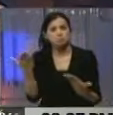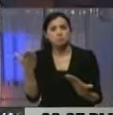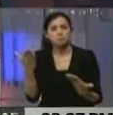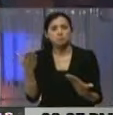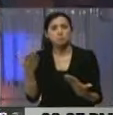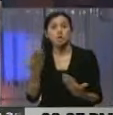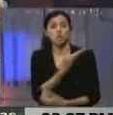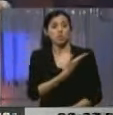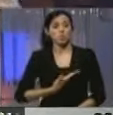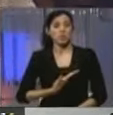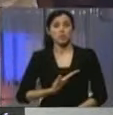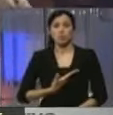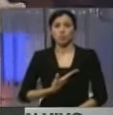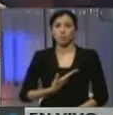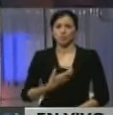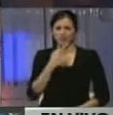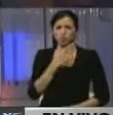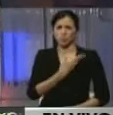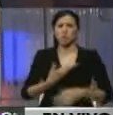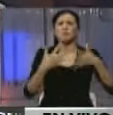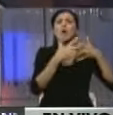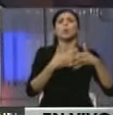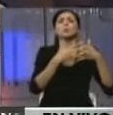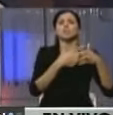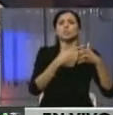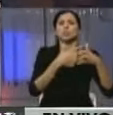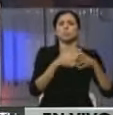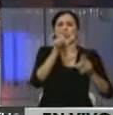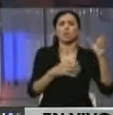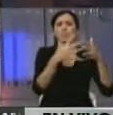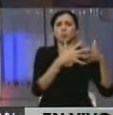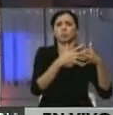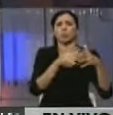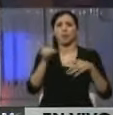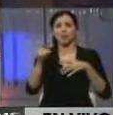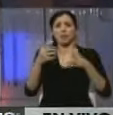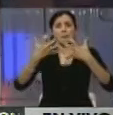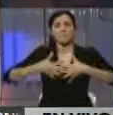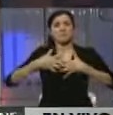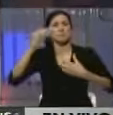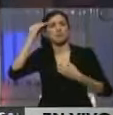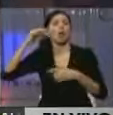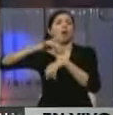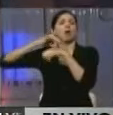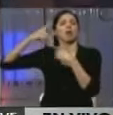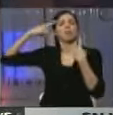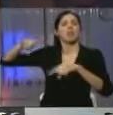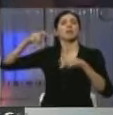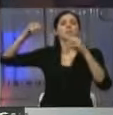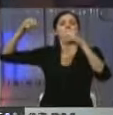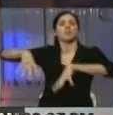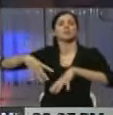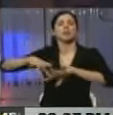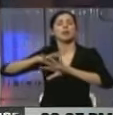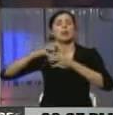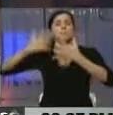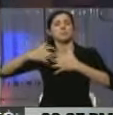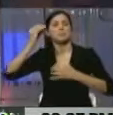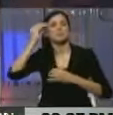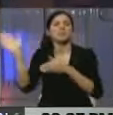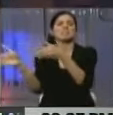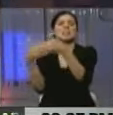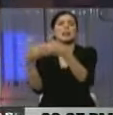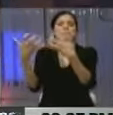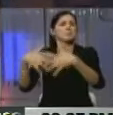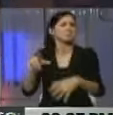Los dueños gringos de esta empresa, antes mal llamada Kimberly, creían que ellos se iban y esa empresa no iba a funcionar más. ¿Y dónde